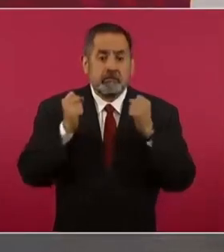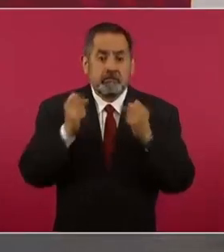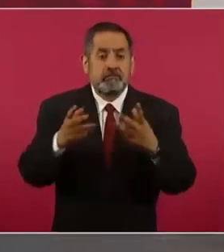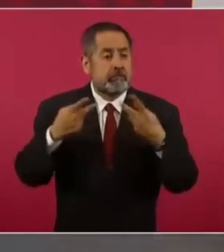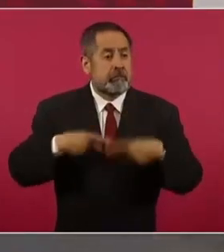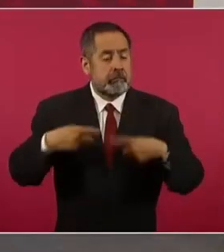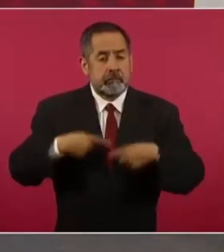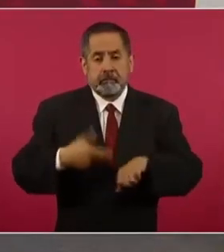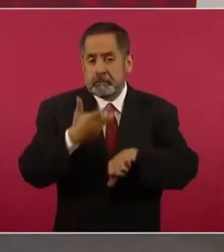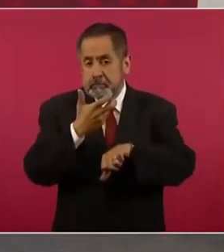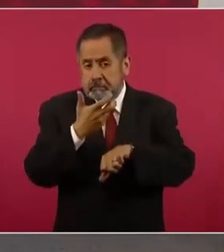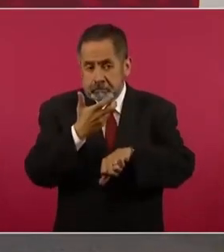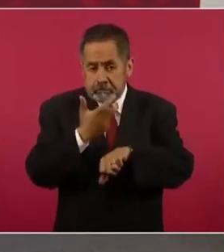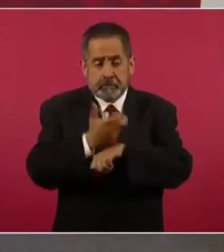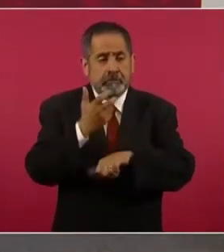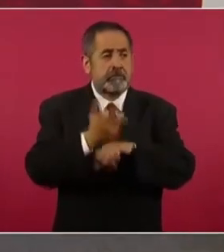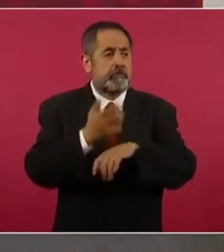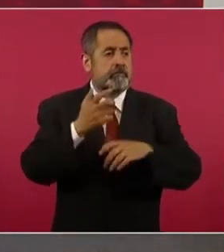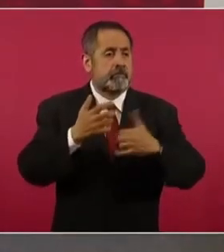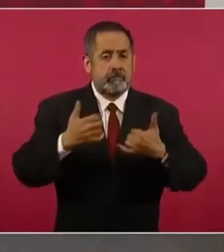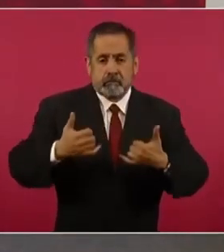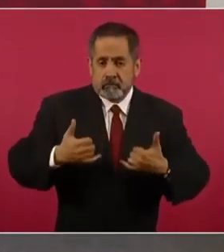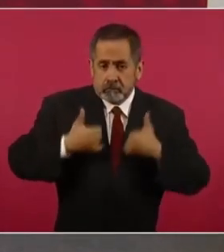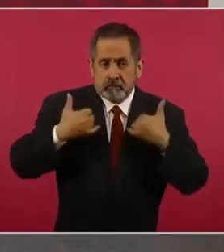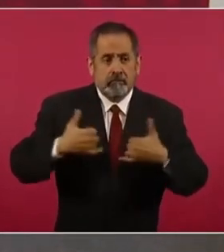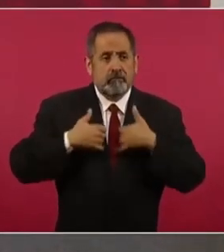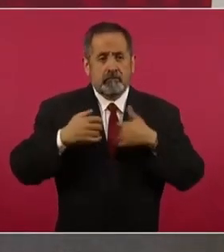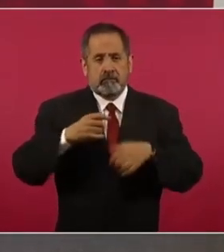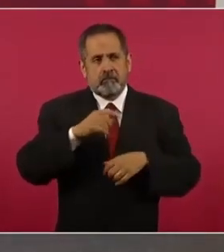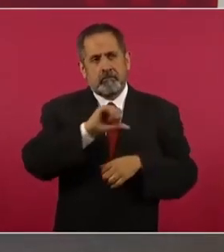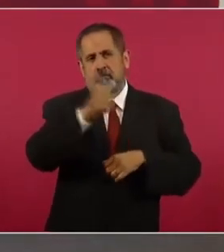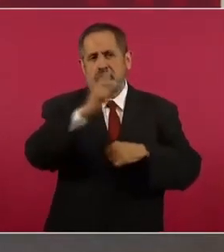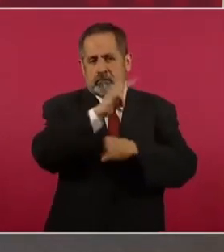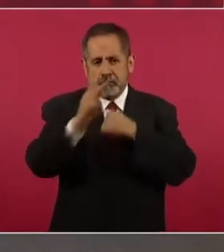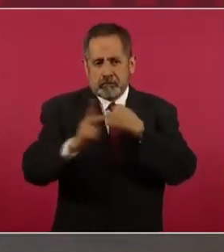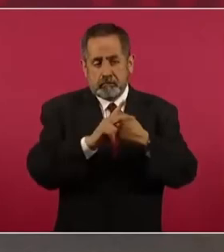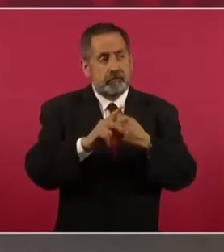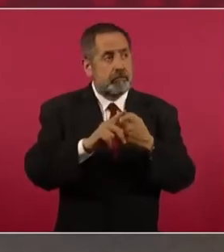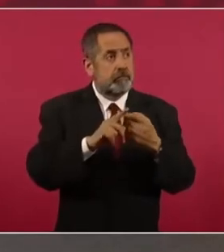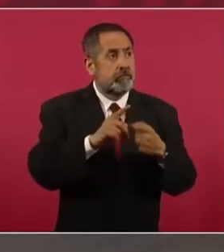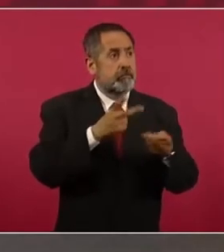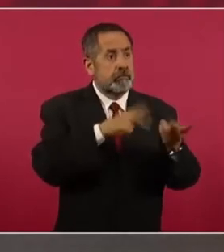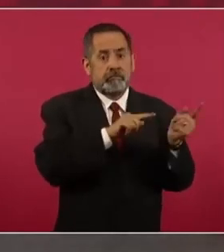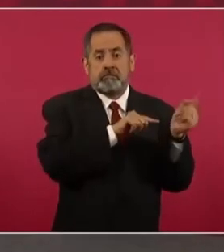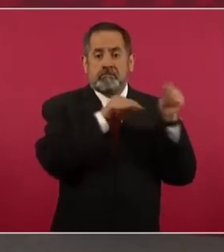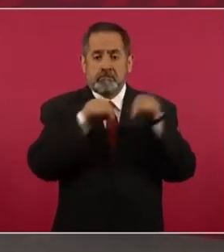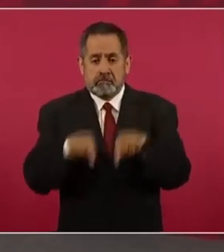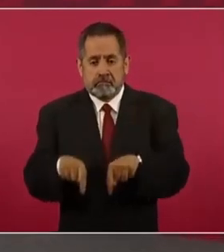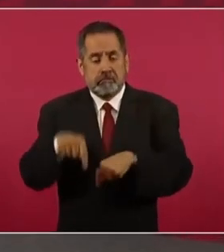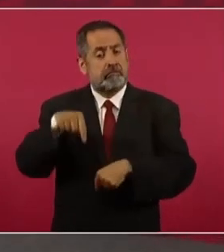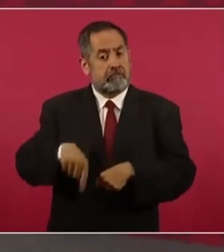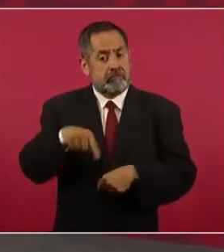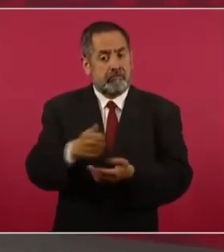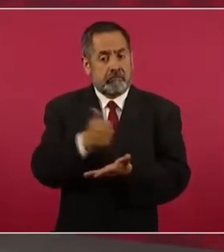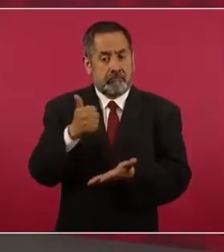estadounidenses, jóvenes, están viniéndose a vivir a la Ciudad de